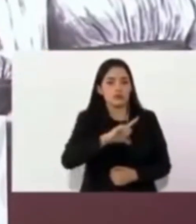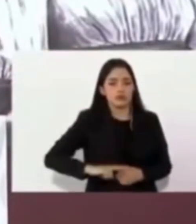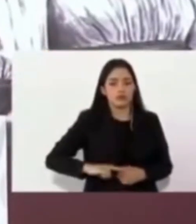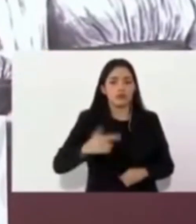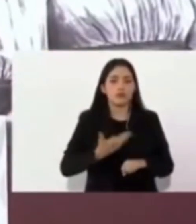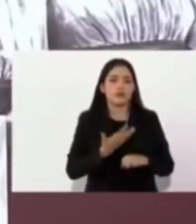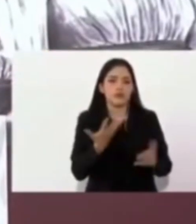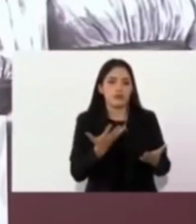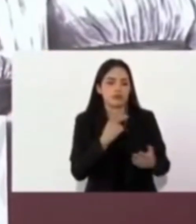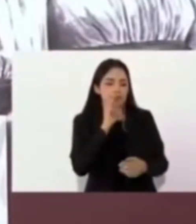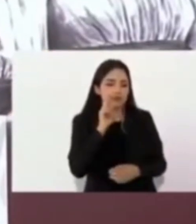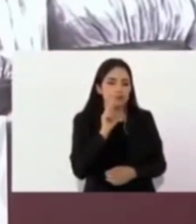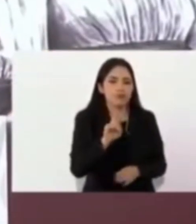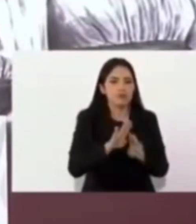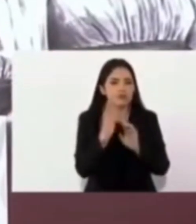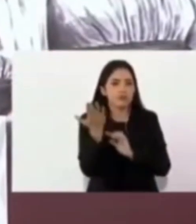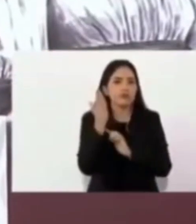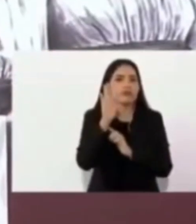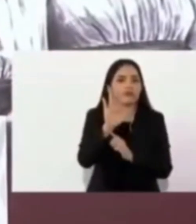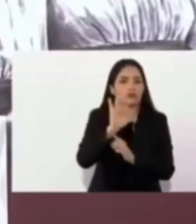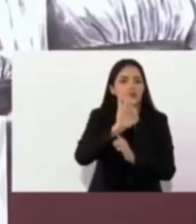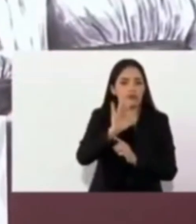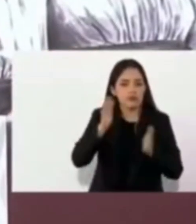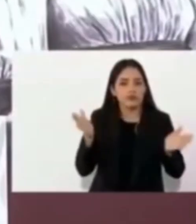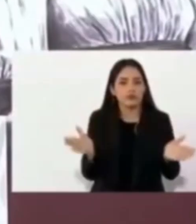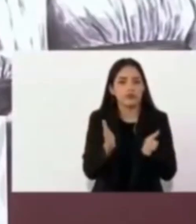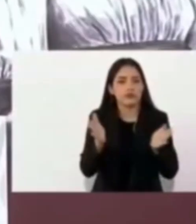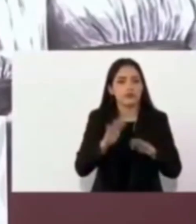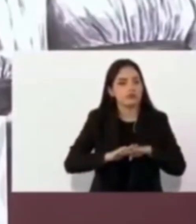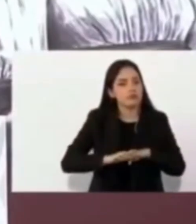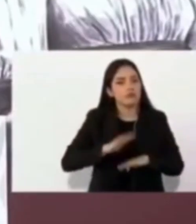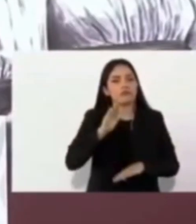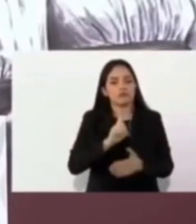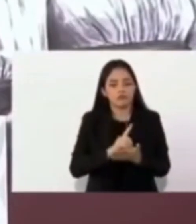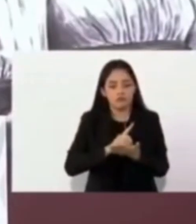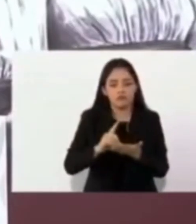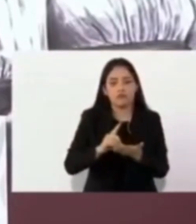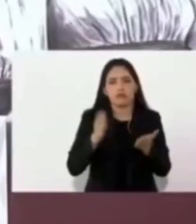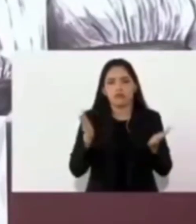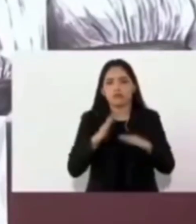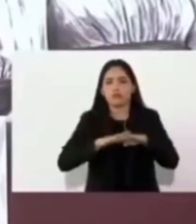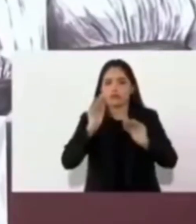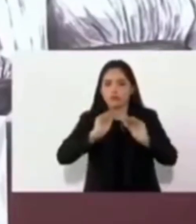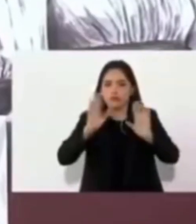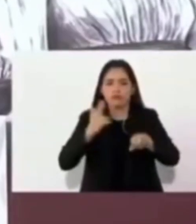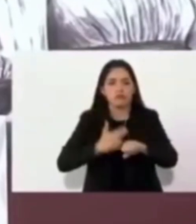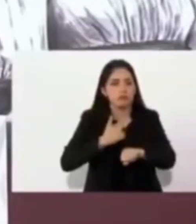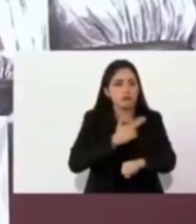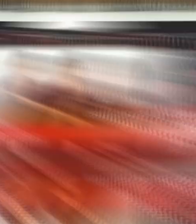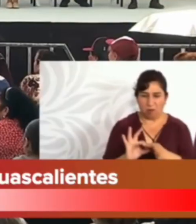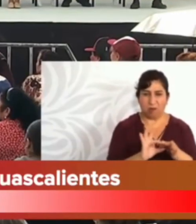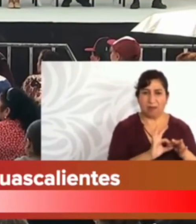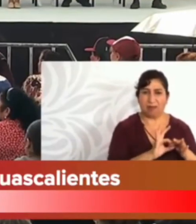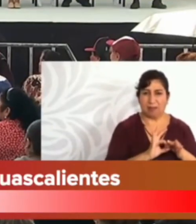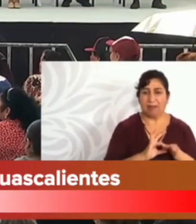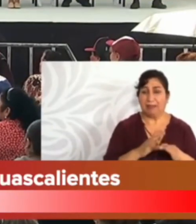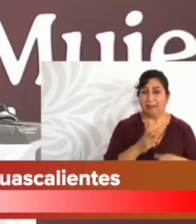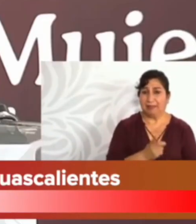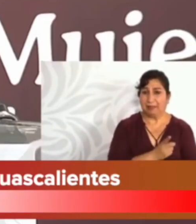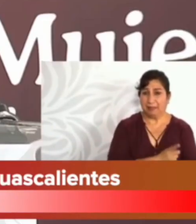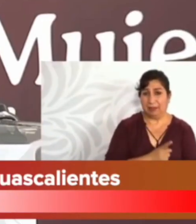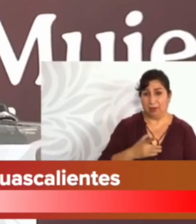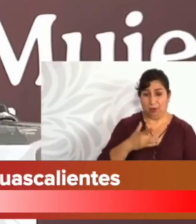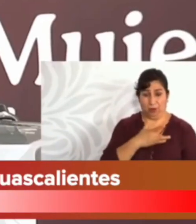gobierno, demostrando que con voluntad y con decisión nada es imposible.